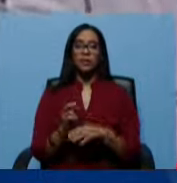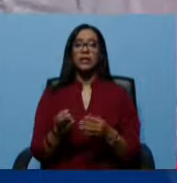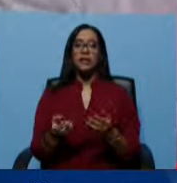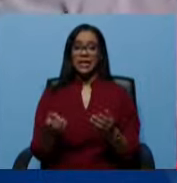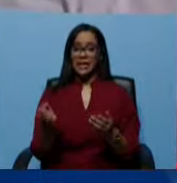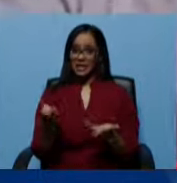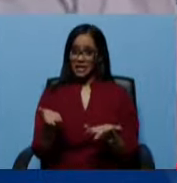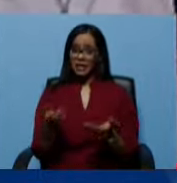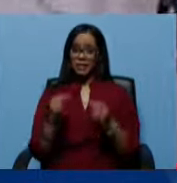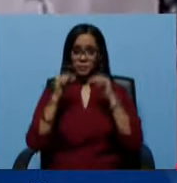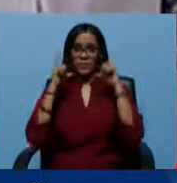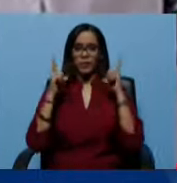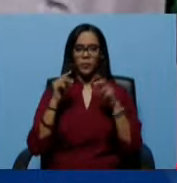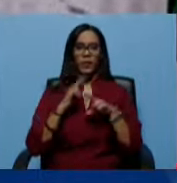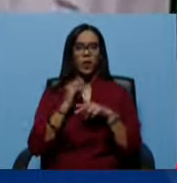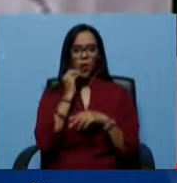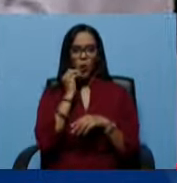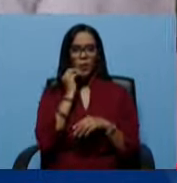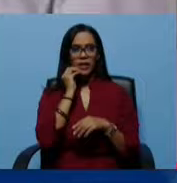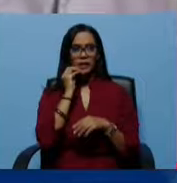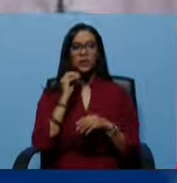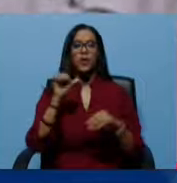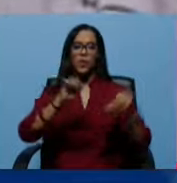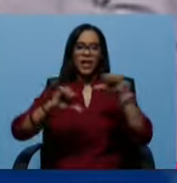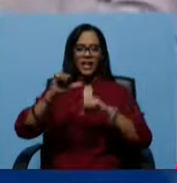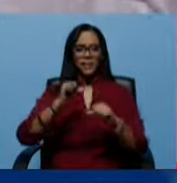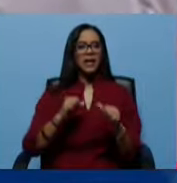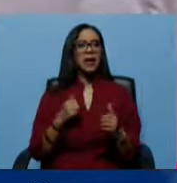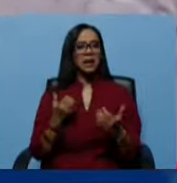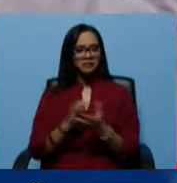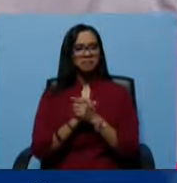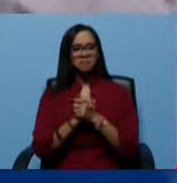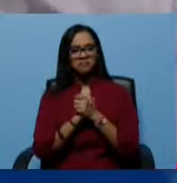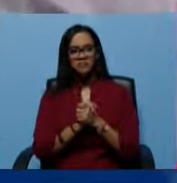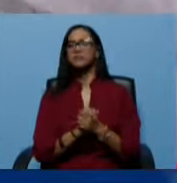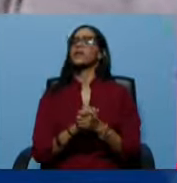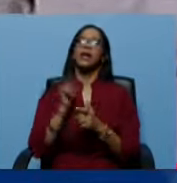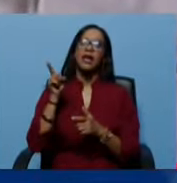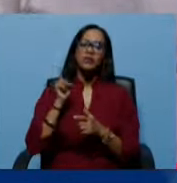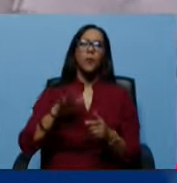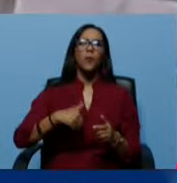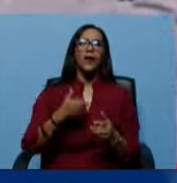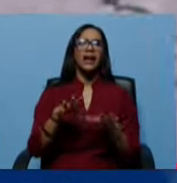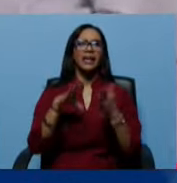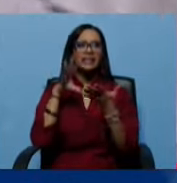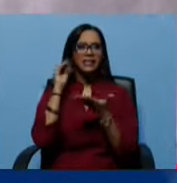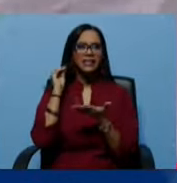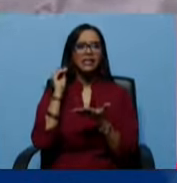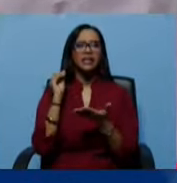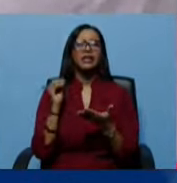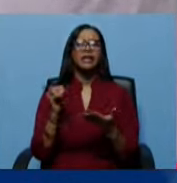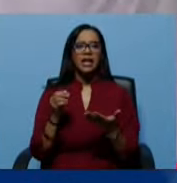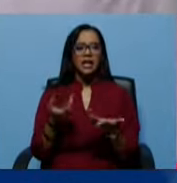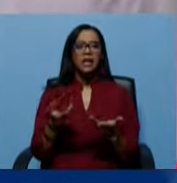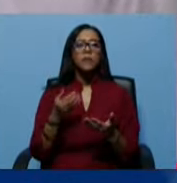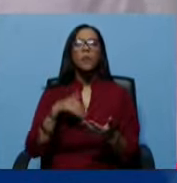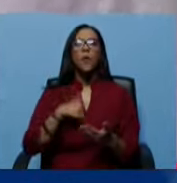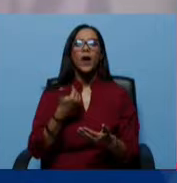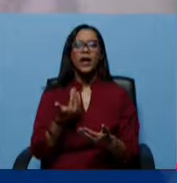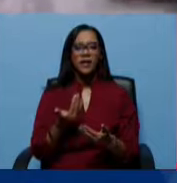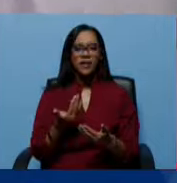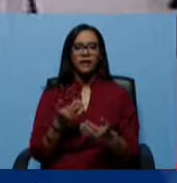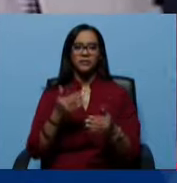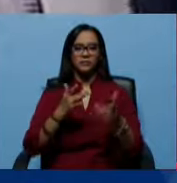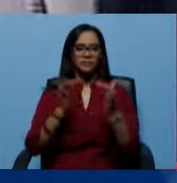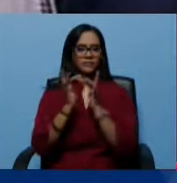los muchachos, ¿verdad? Una química amigable, una química digerible que ellos puedan entender y ellos mismos puedan interactuar, ¿sí?